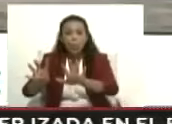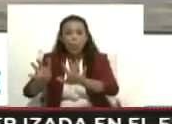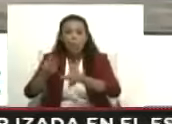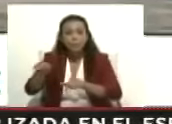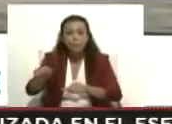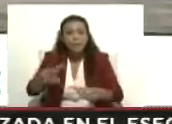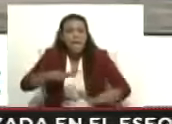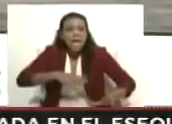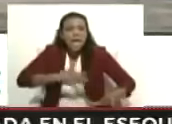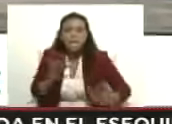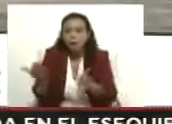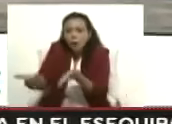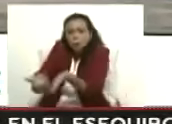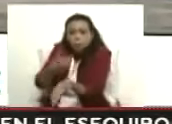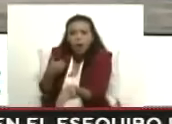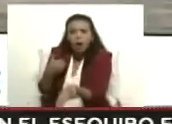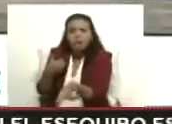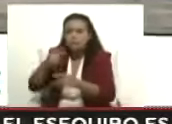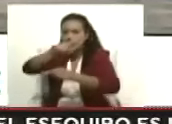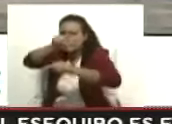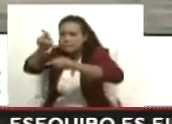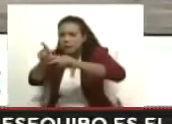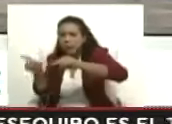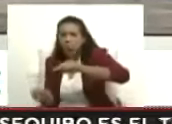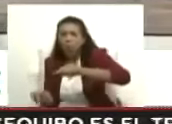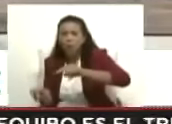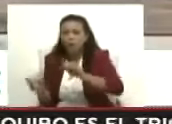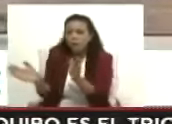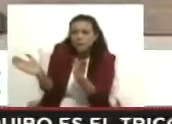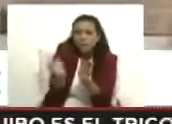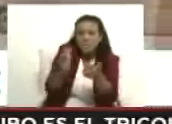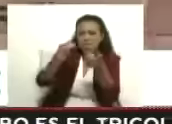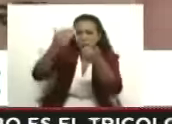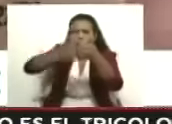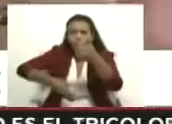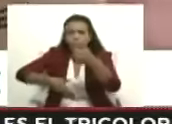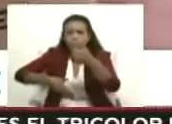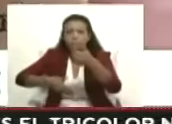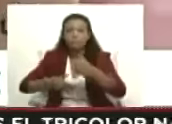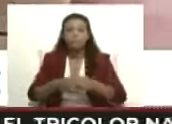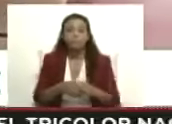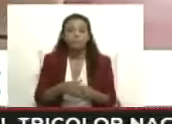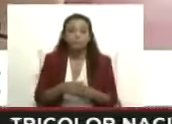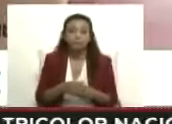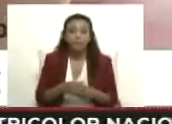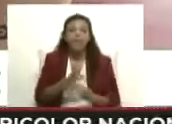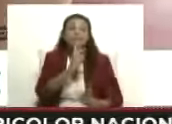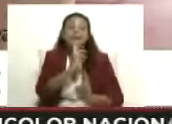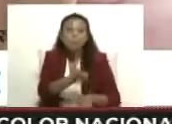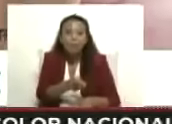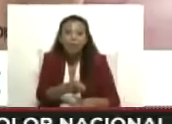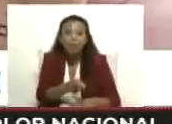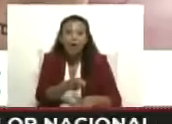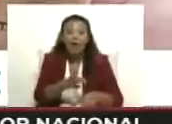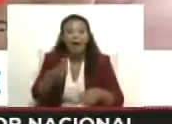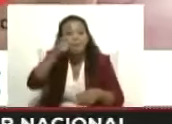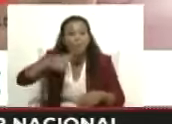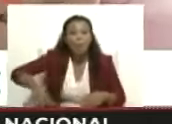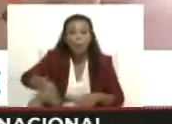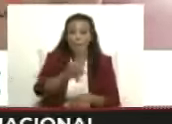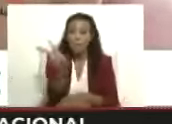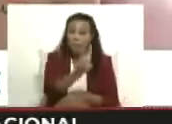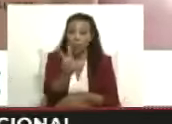que pretende despojarnos de nuestra Guayana Esequiba? Respondió el pueblo de